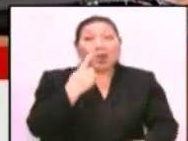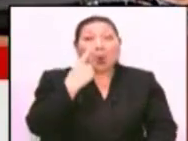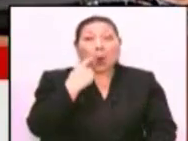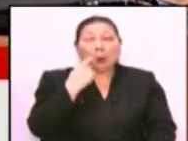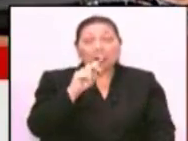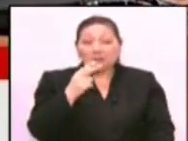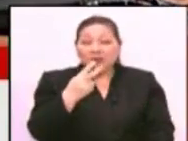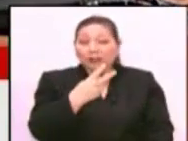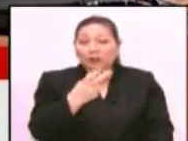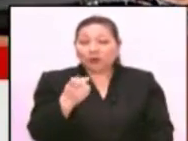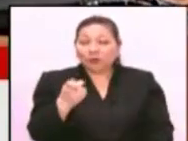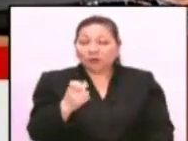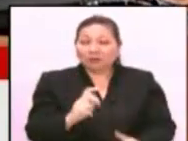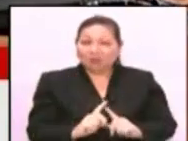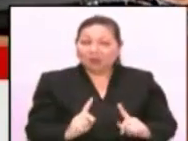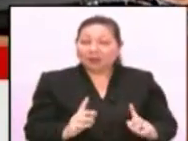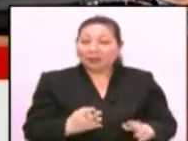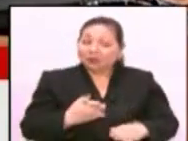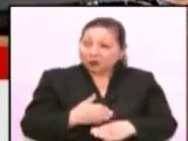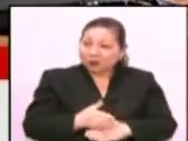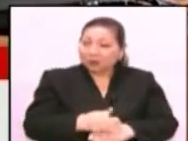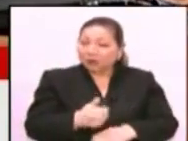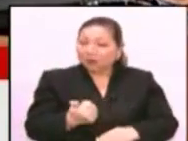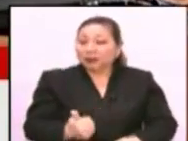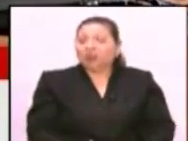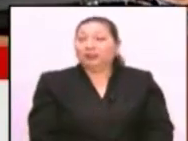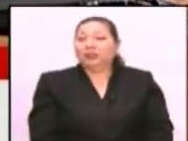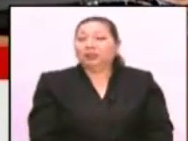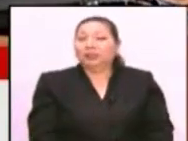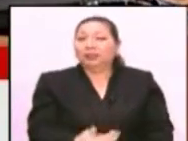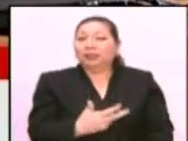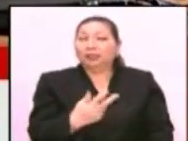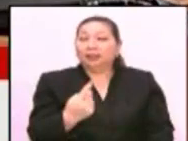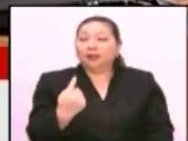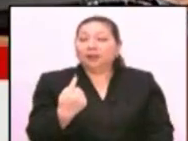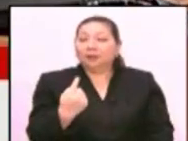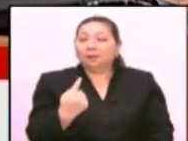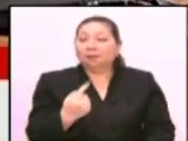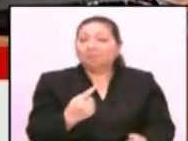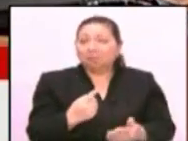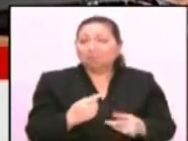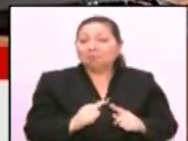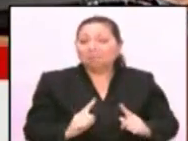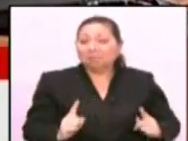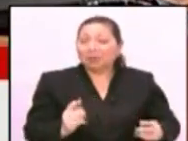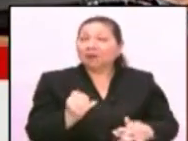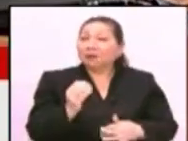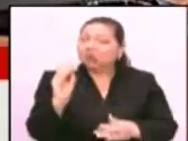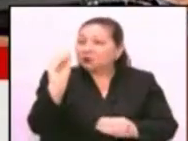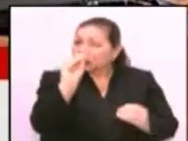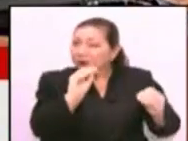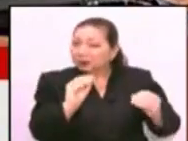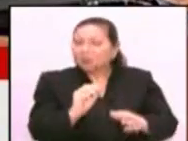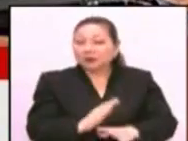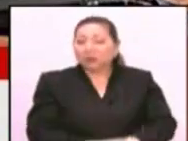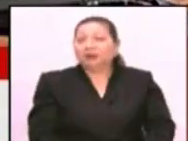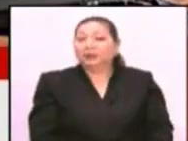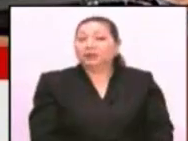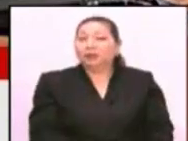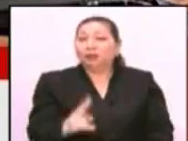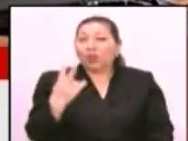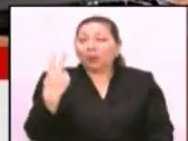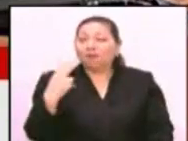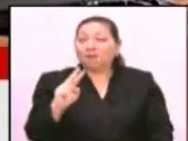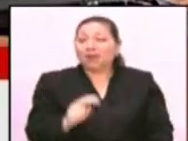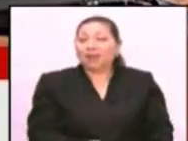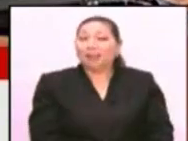de 1.200 metros, uno de carpintería y uno de casi 300 metros también en acabados, con una inversión de 2